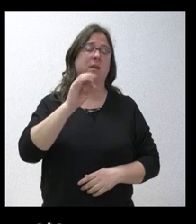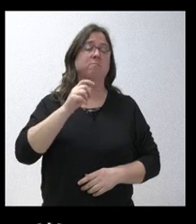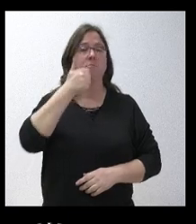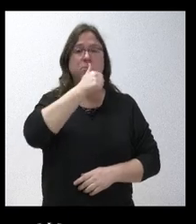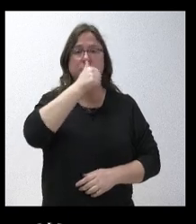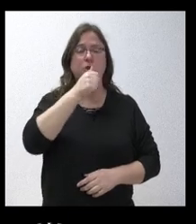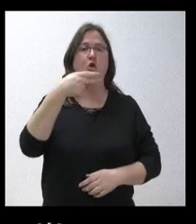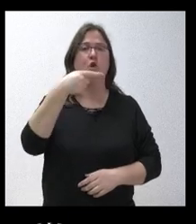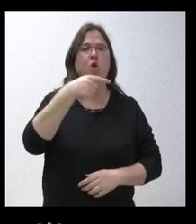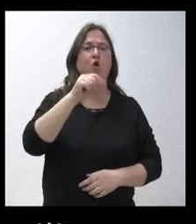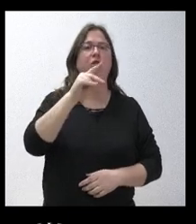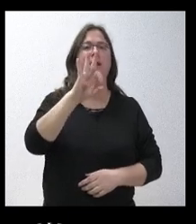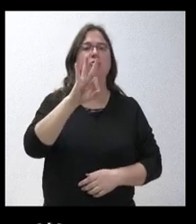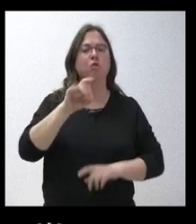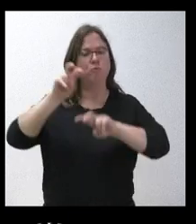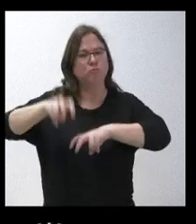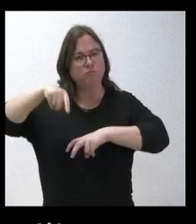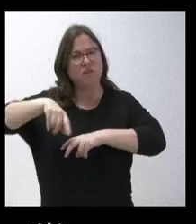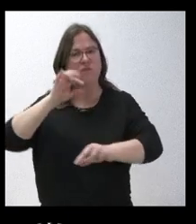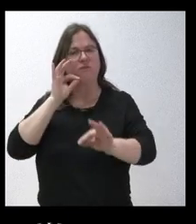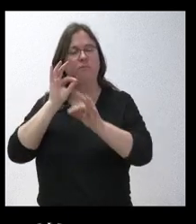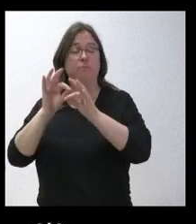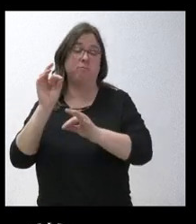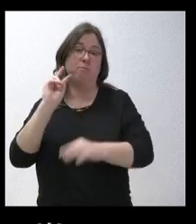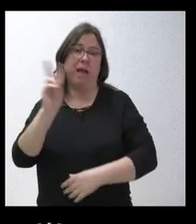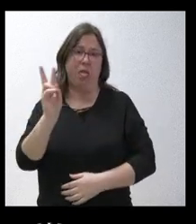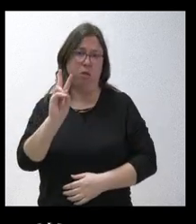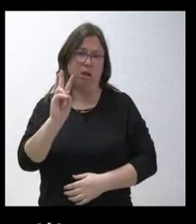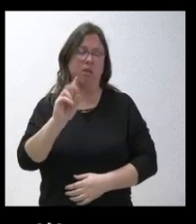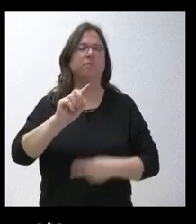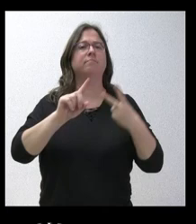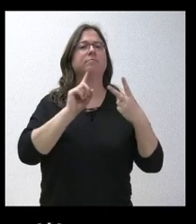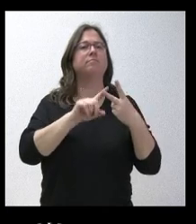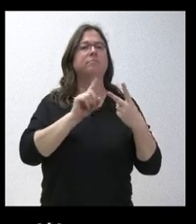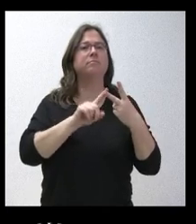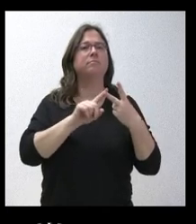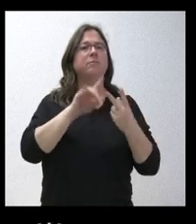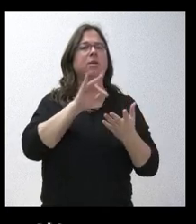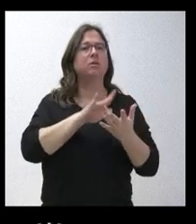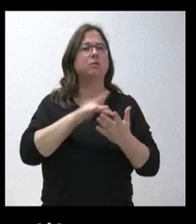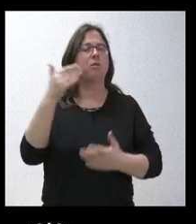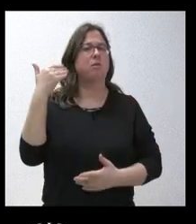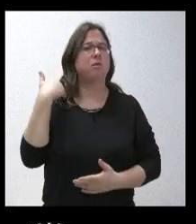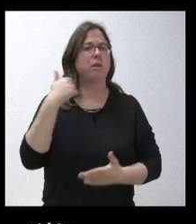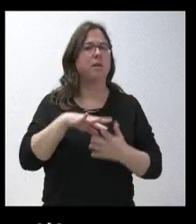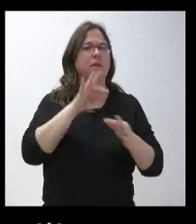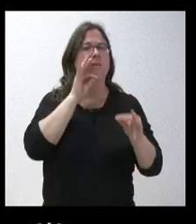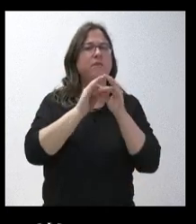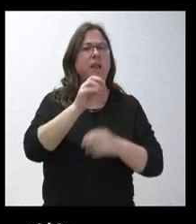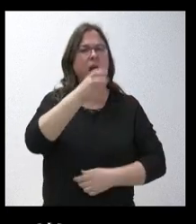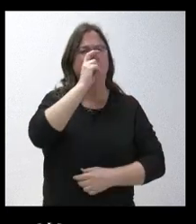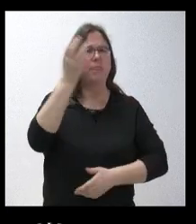Valladolid y la segunda de ellas gira en torno a esa notificación que han recibido dueños de viñas antiguas del